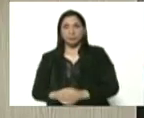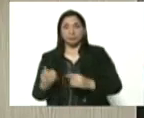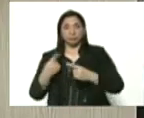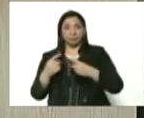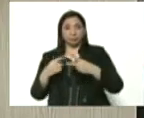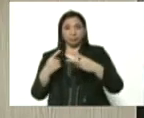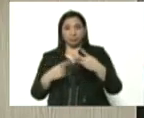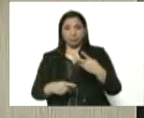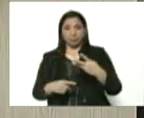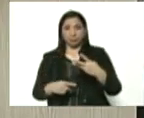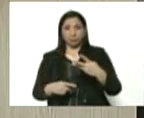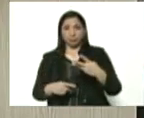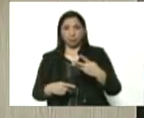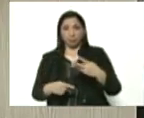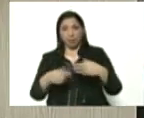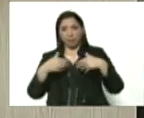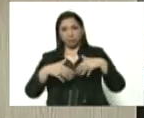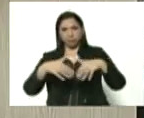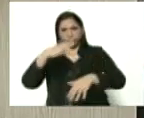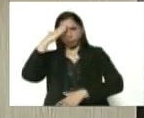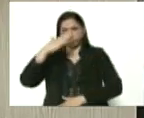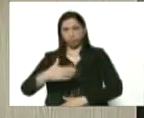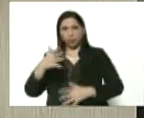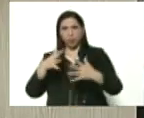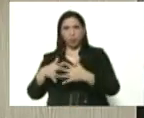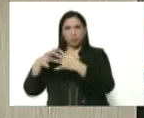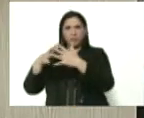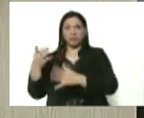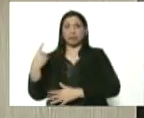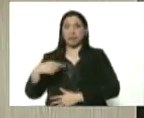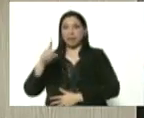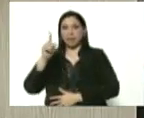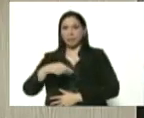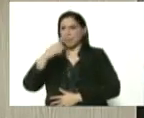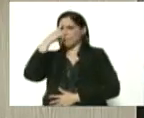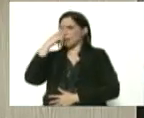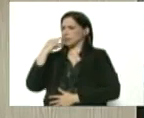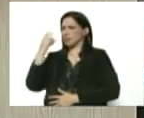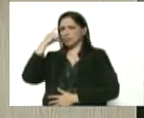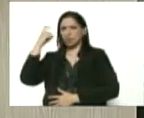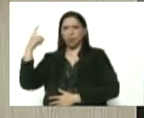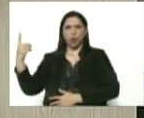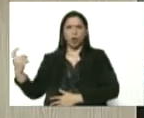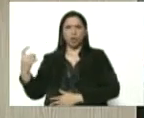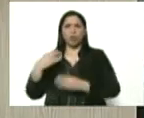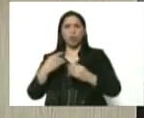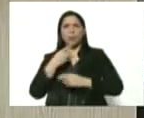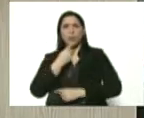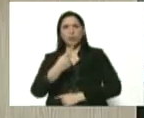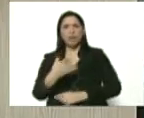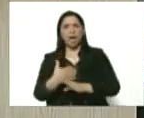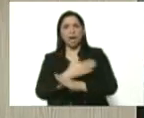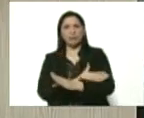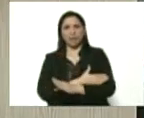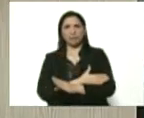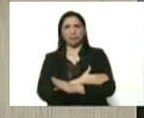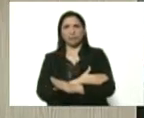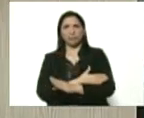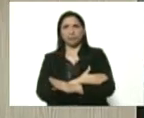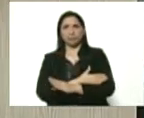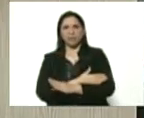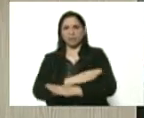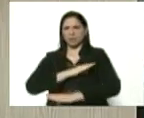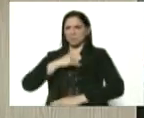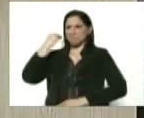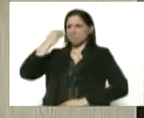distintos rangos del ejército norteamericano, que tengan además un perfil psicológico como el que les mencioné previamente, que se crean invencibles,